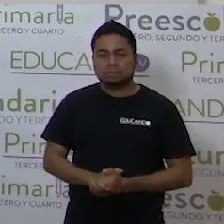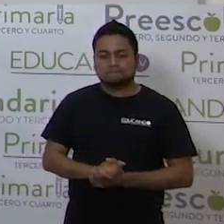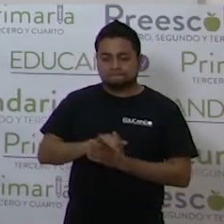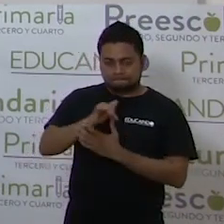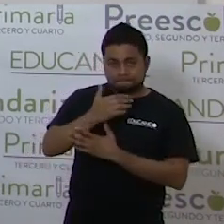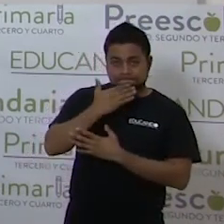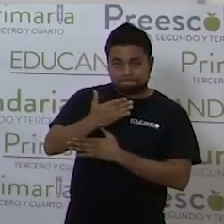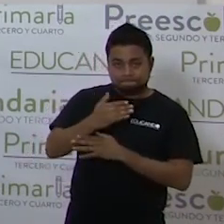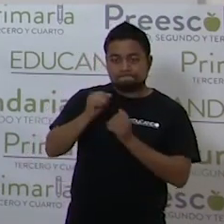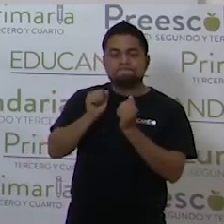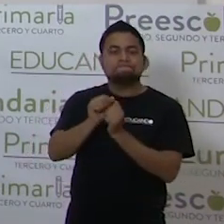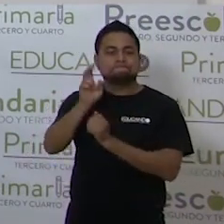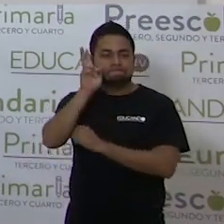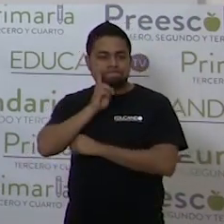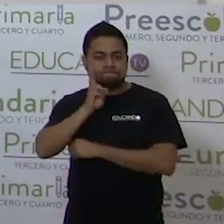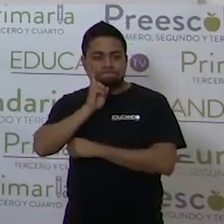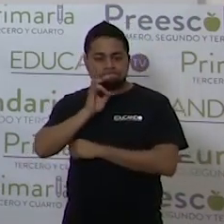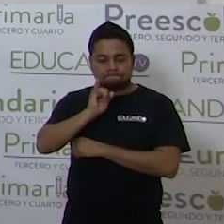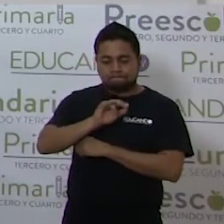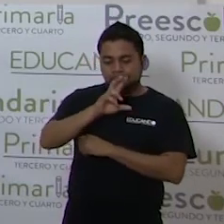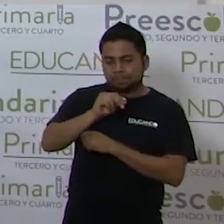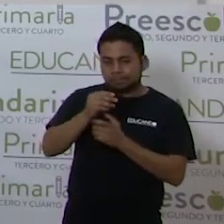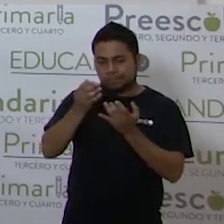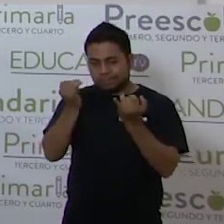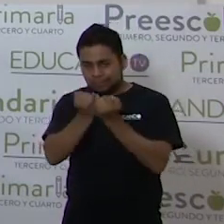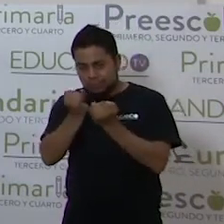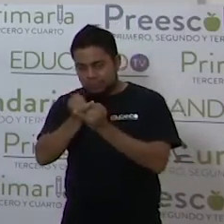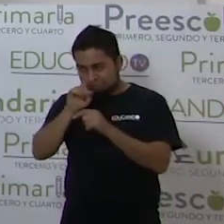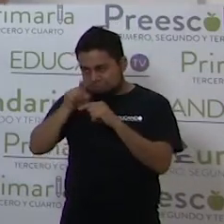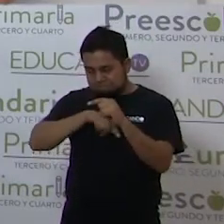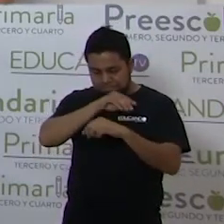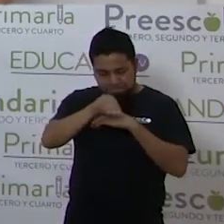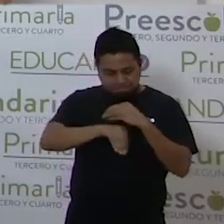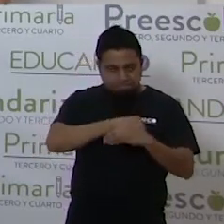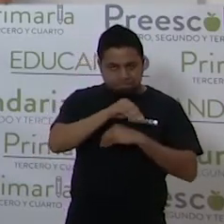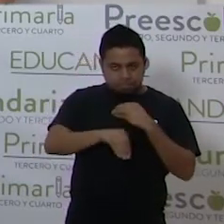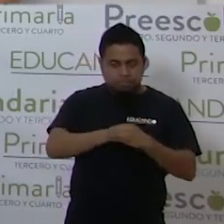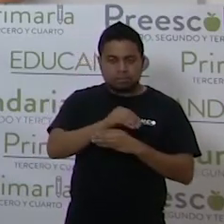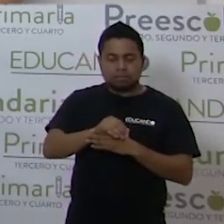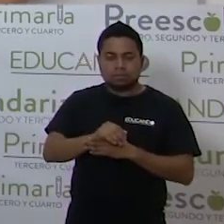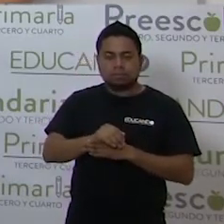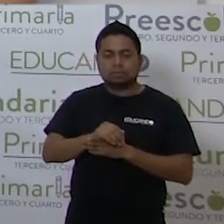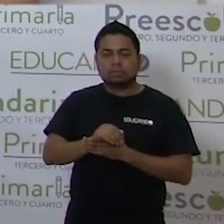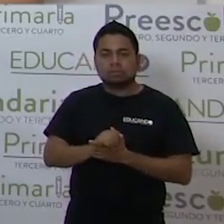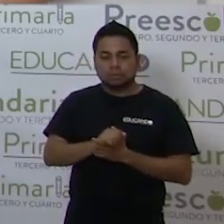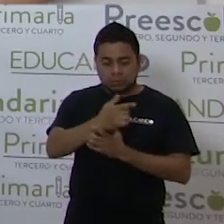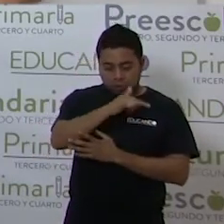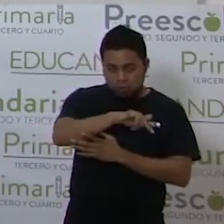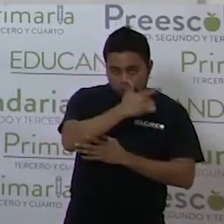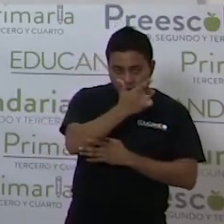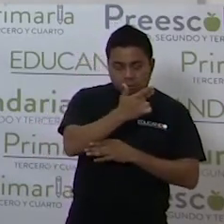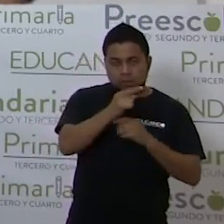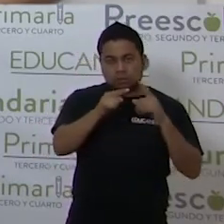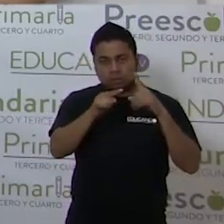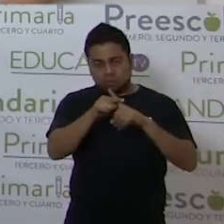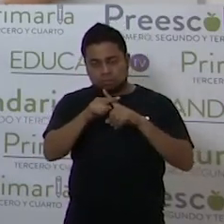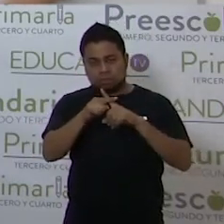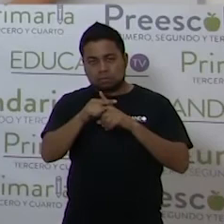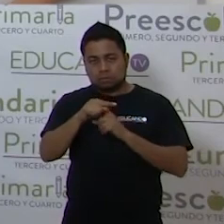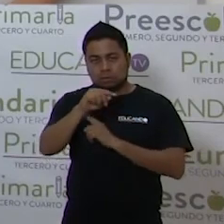si comprobamos si se cumple con la igualdad sustituyendo sería 12 por